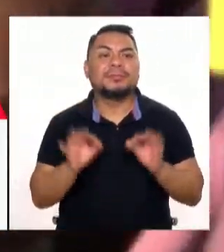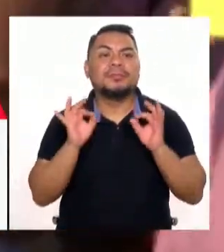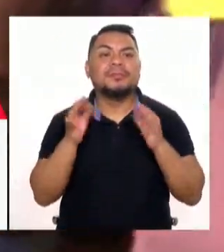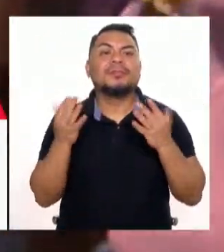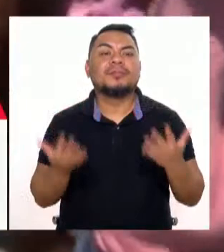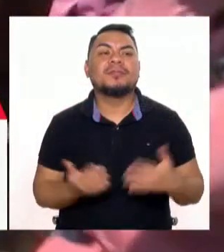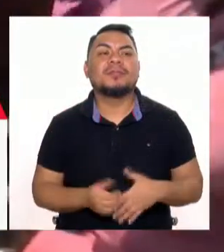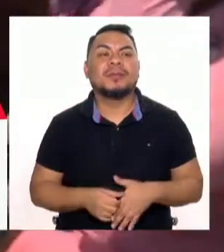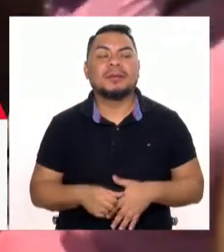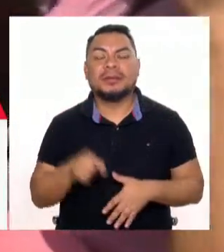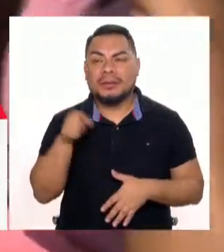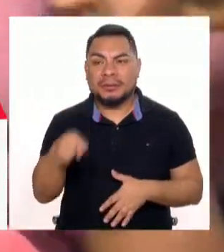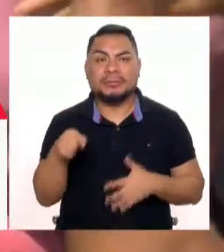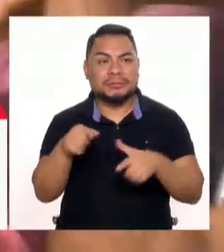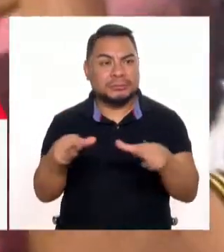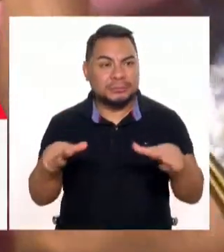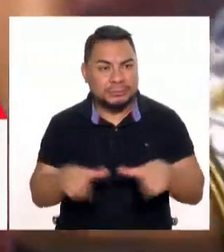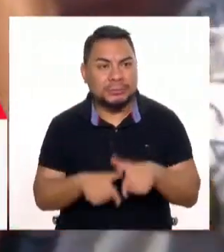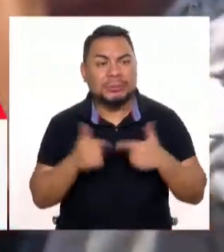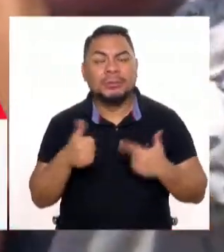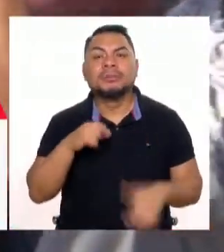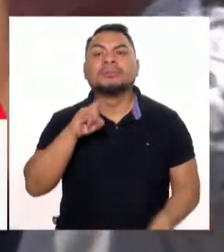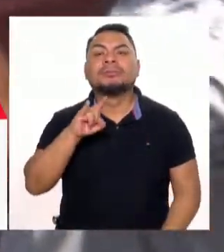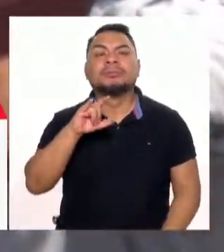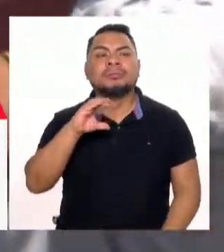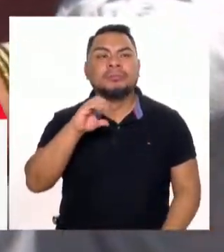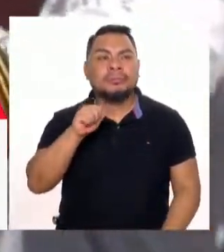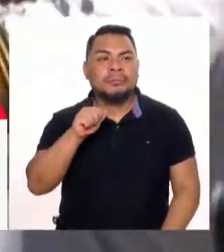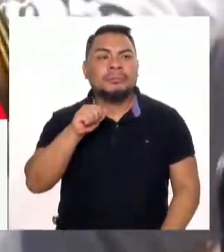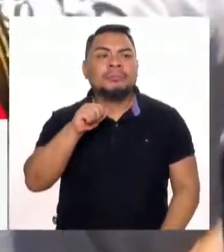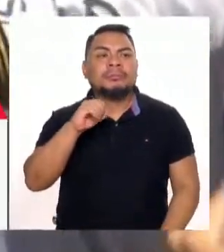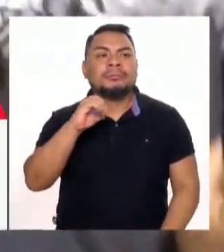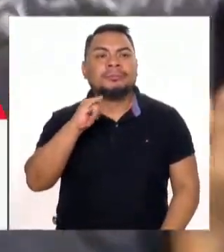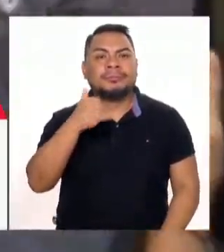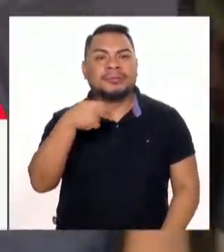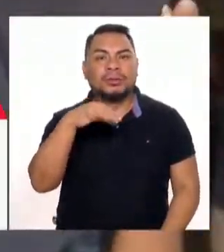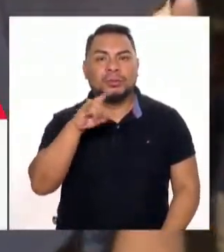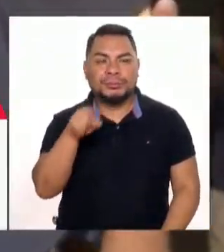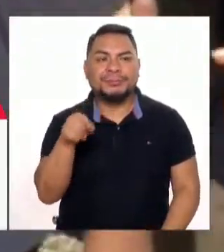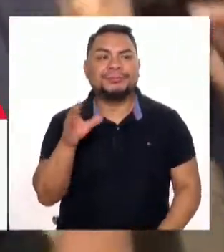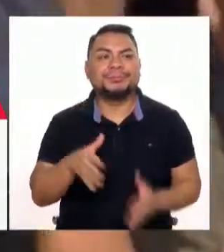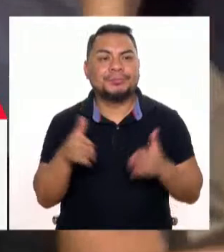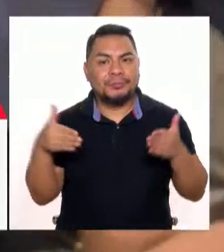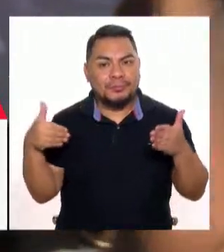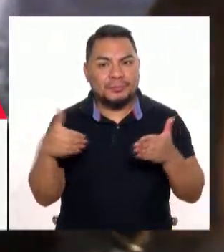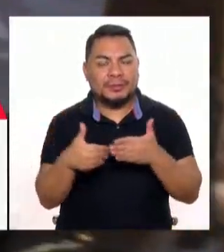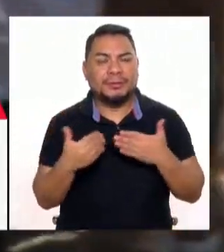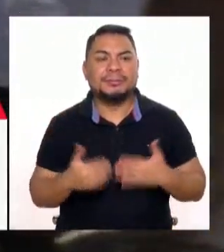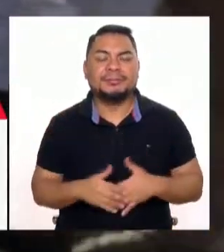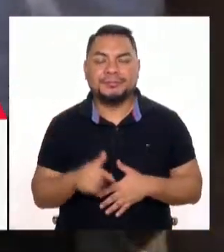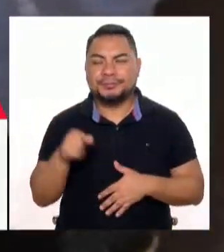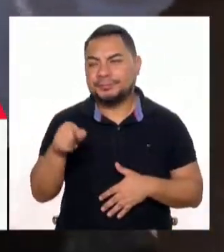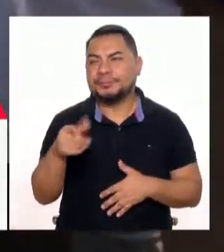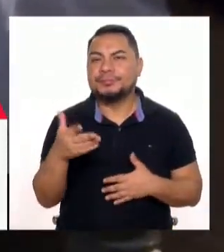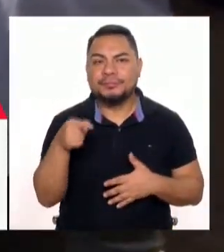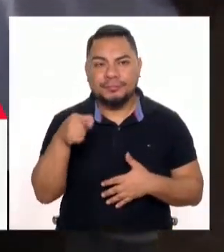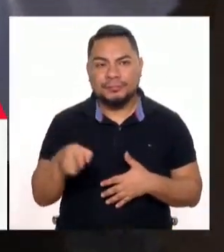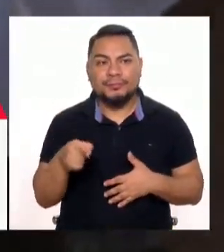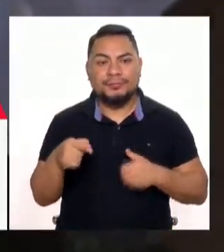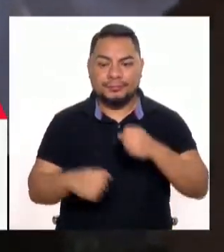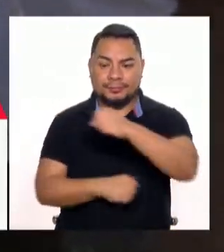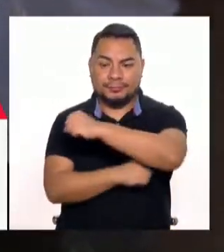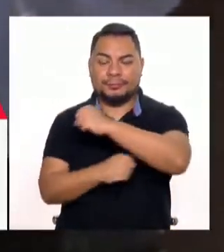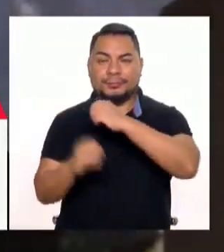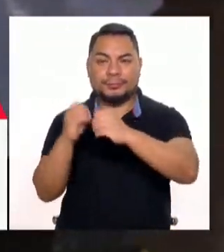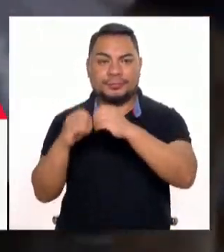en la zona de aucayacu estamos muy cerca a lo que es esta